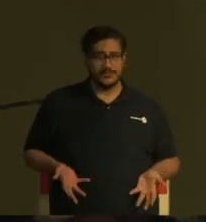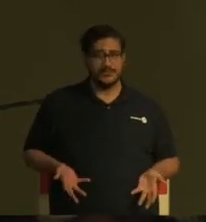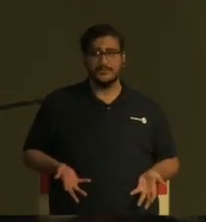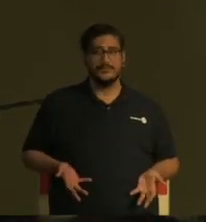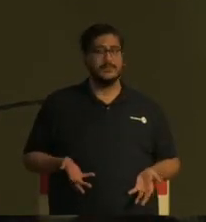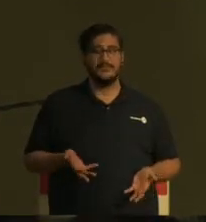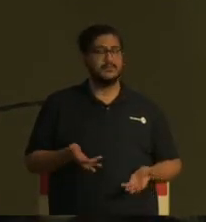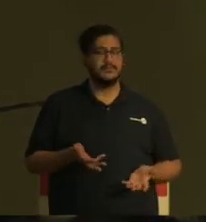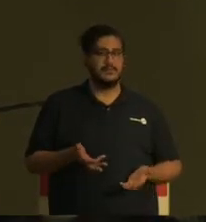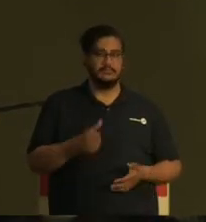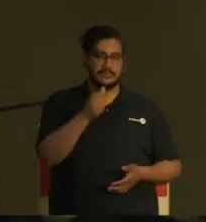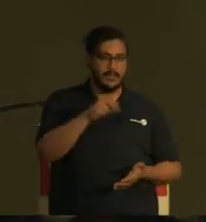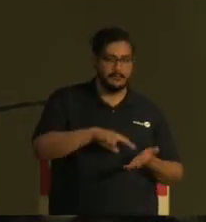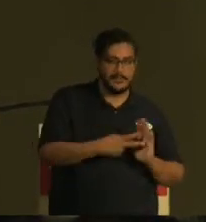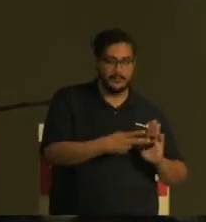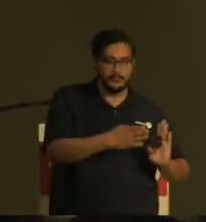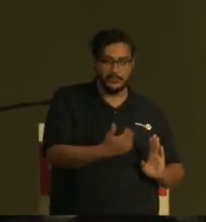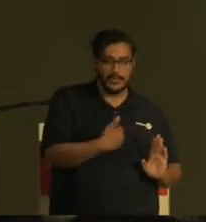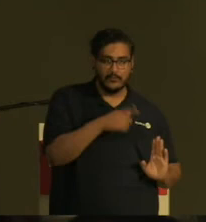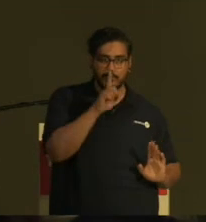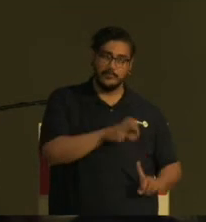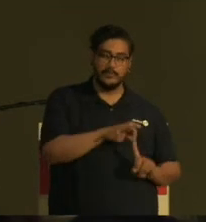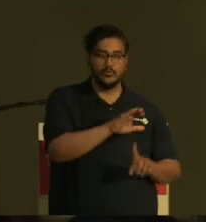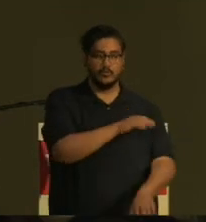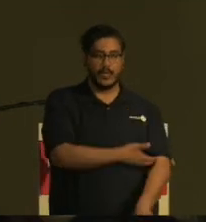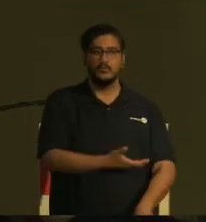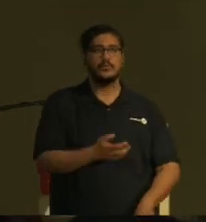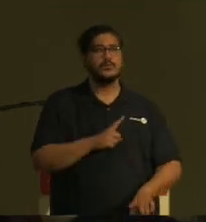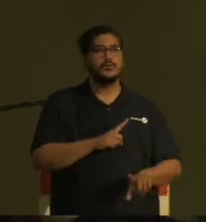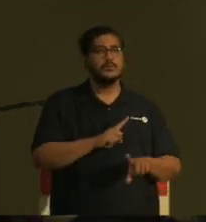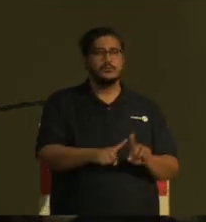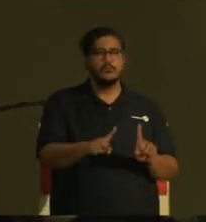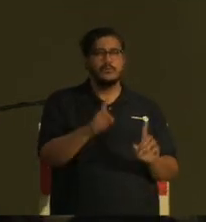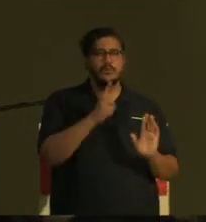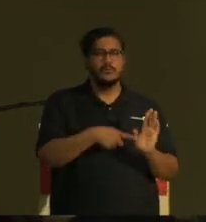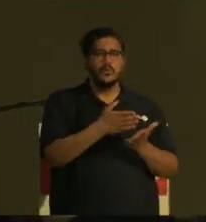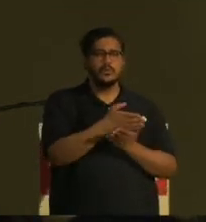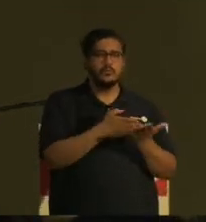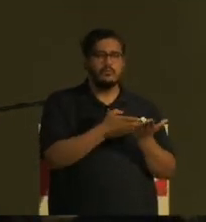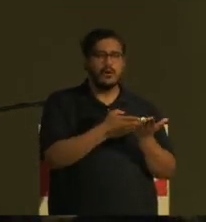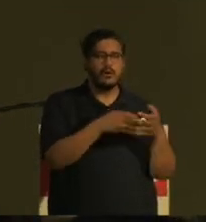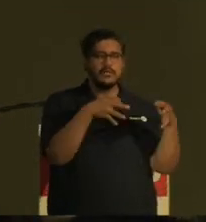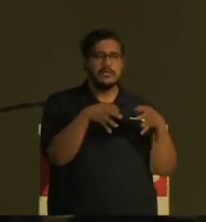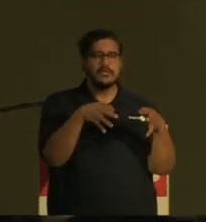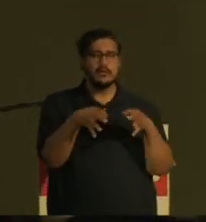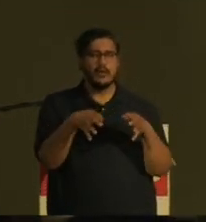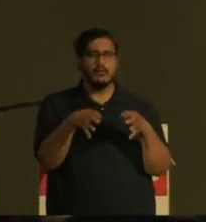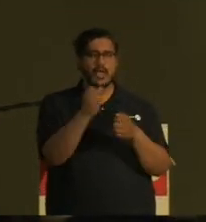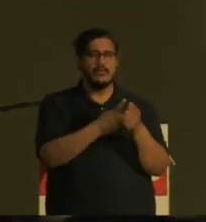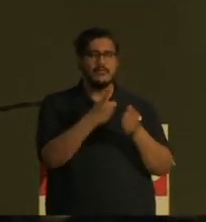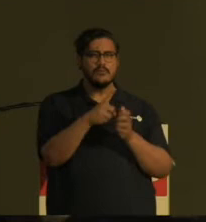poderes especiales, sino que uno va conectando pequeños detalles que para muchas personas